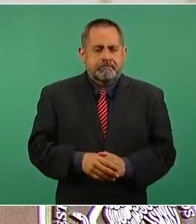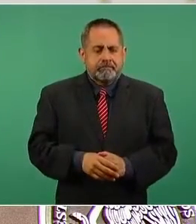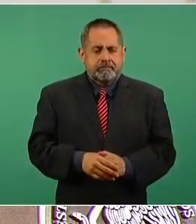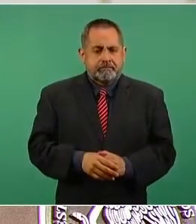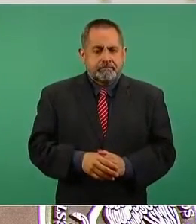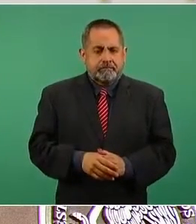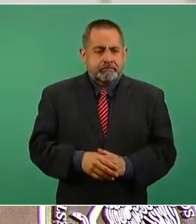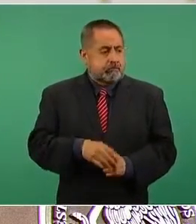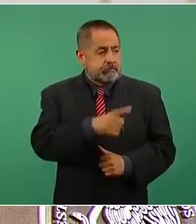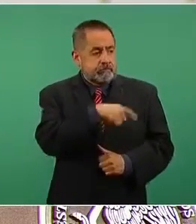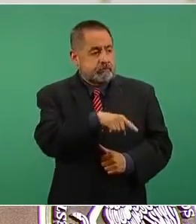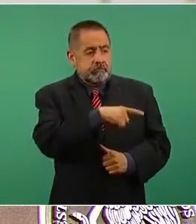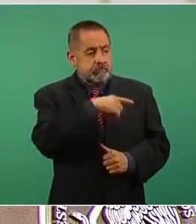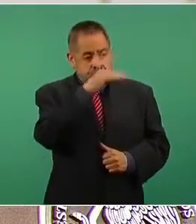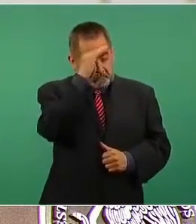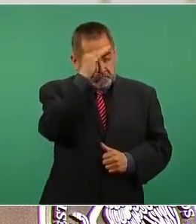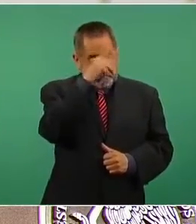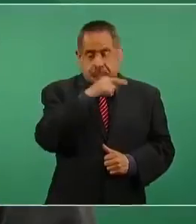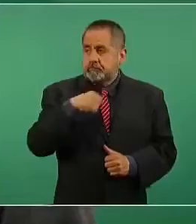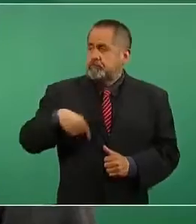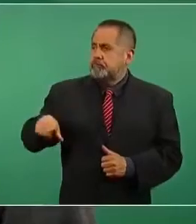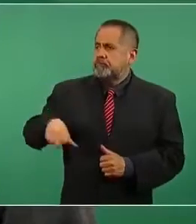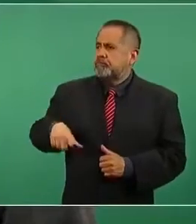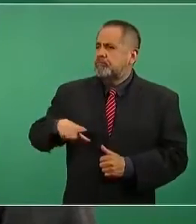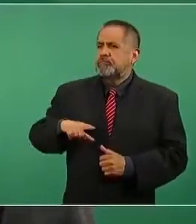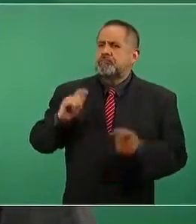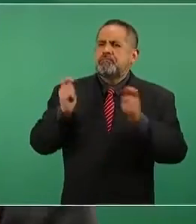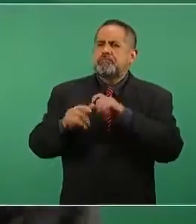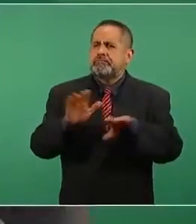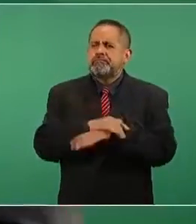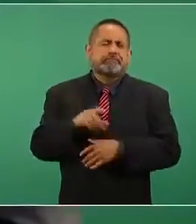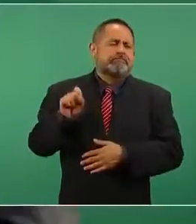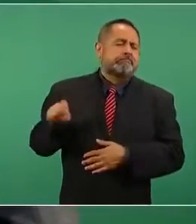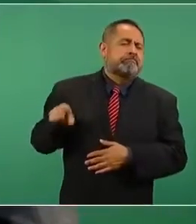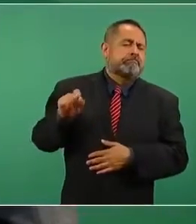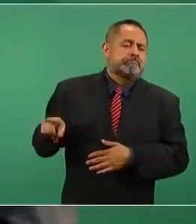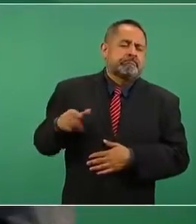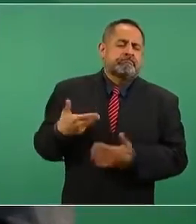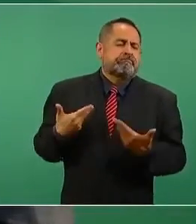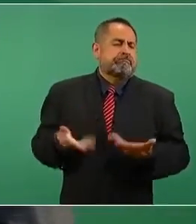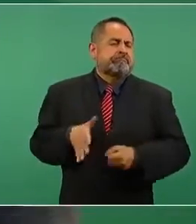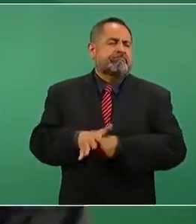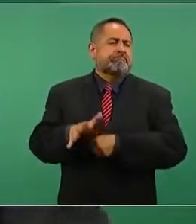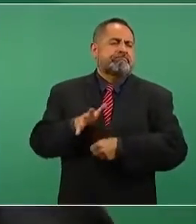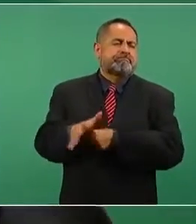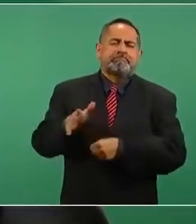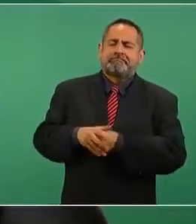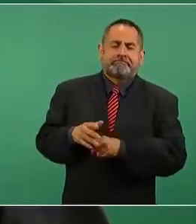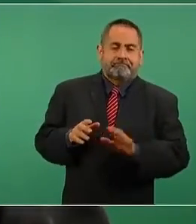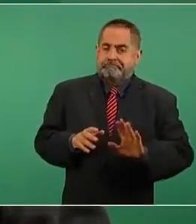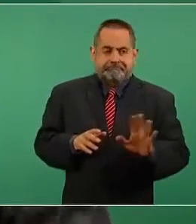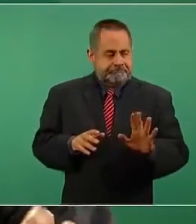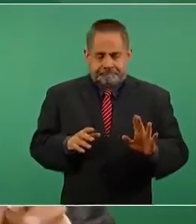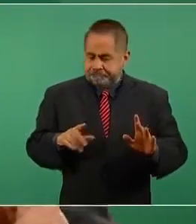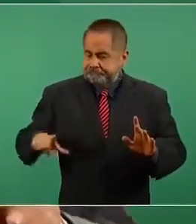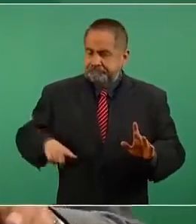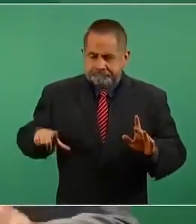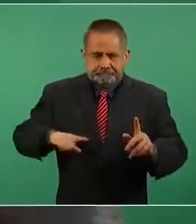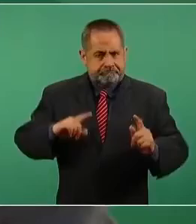no pensaban que iba a haber un cambio de gobierno y pensaban que iban a seguir igual. Entonces